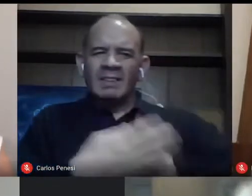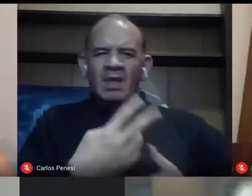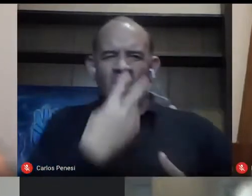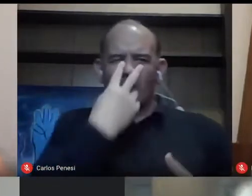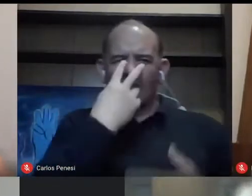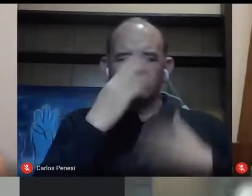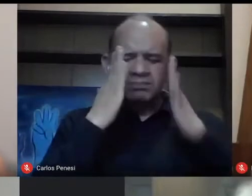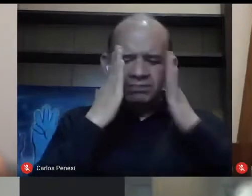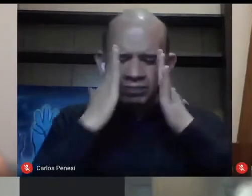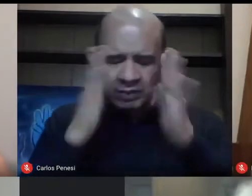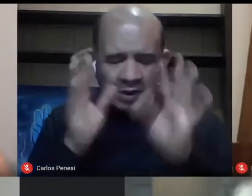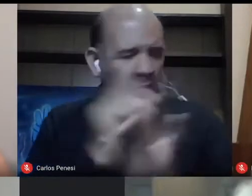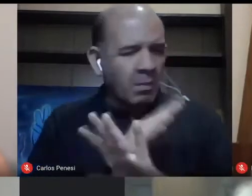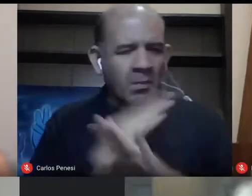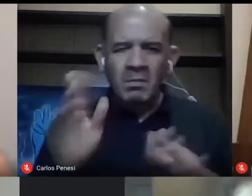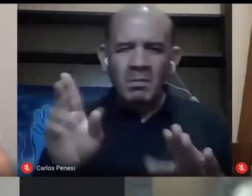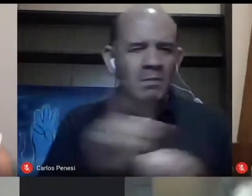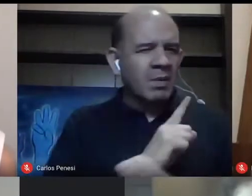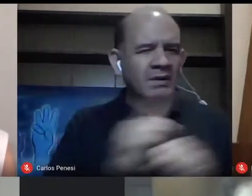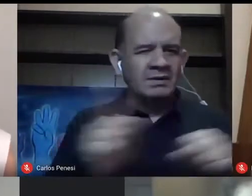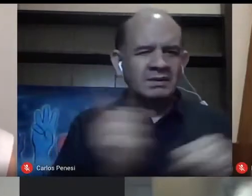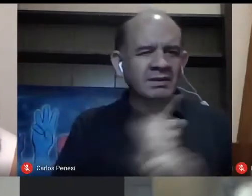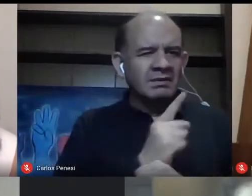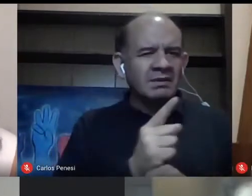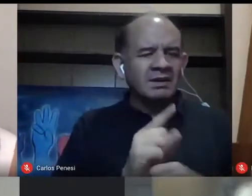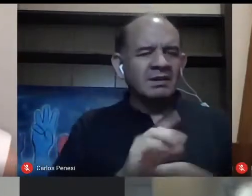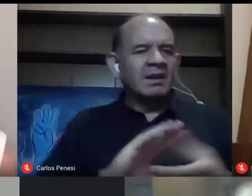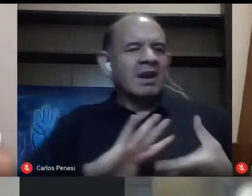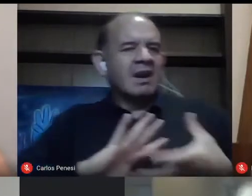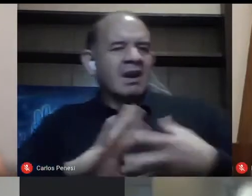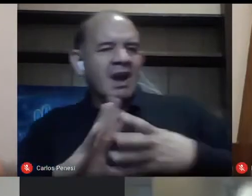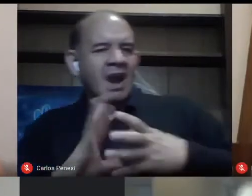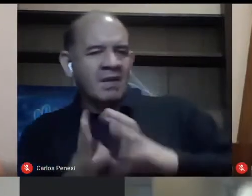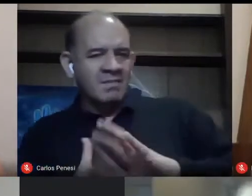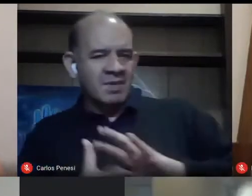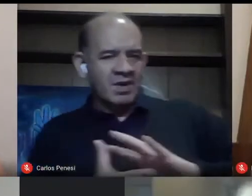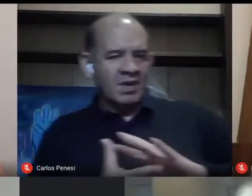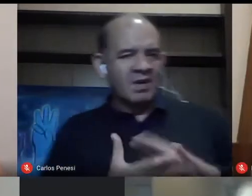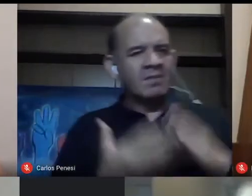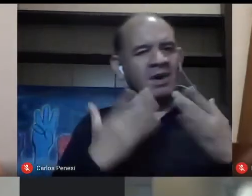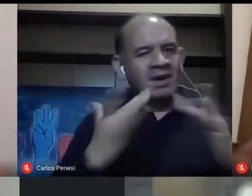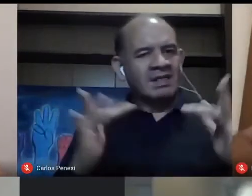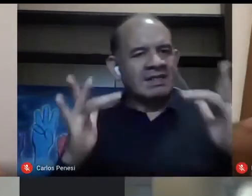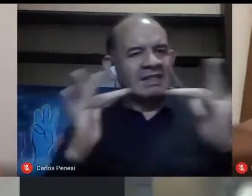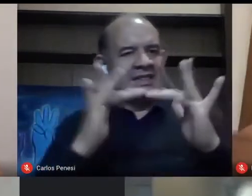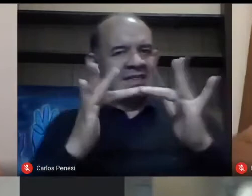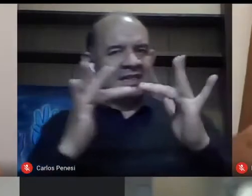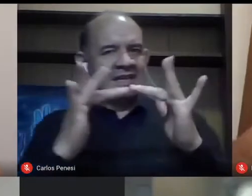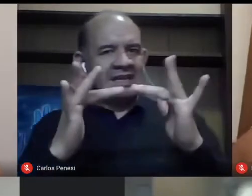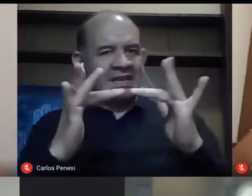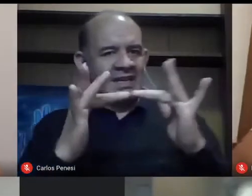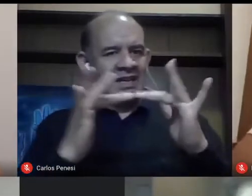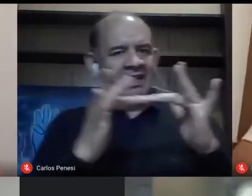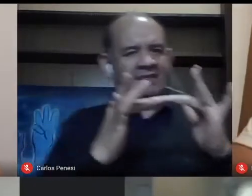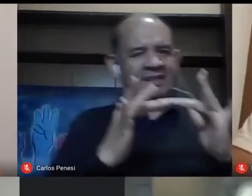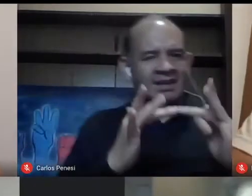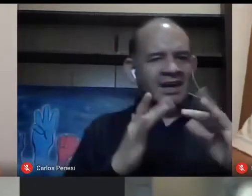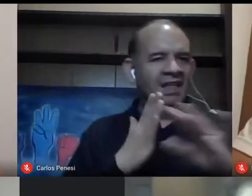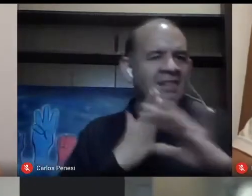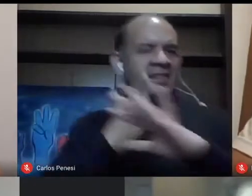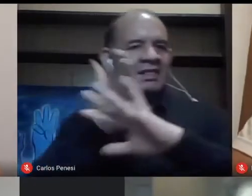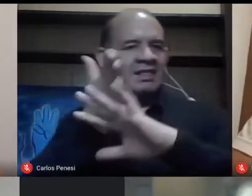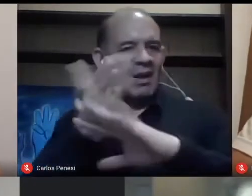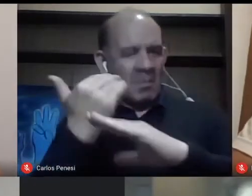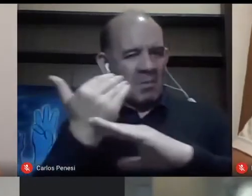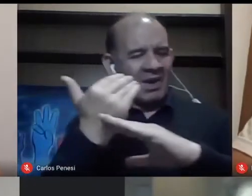vista, van a tener posibilidad de acceder, o que utilizan el método aumentativo alternativo, van a tener la